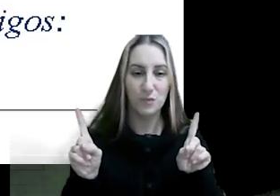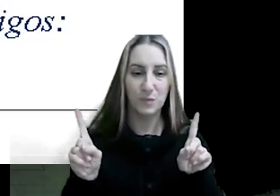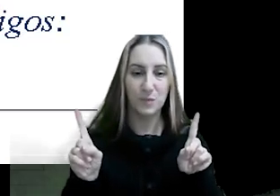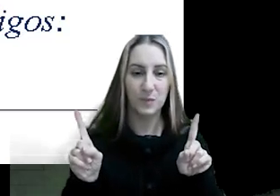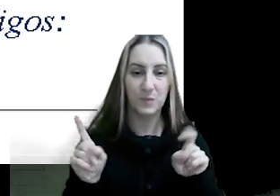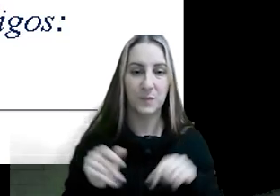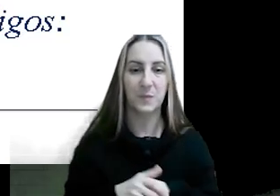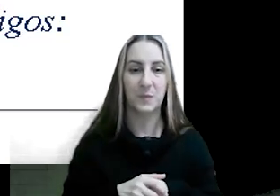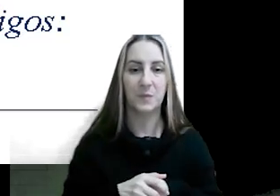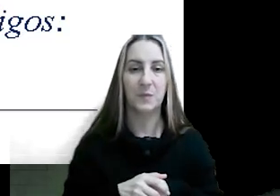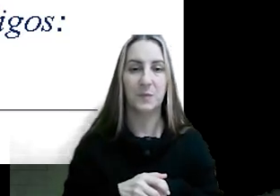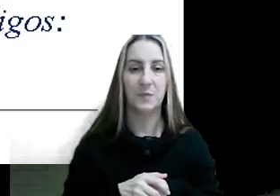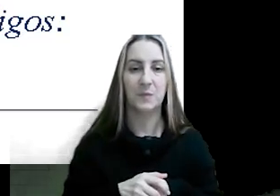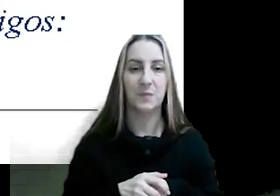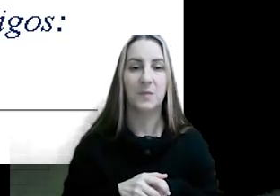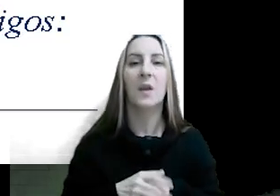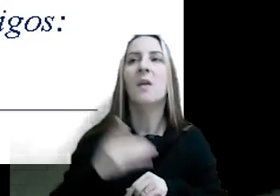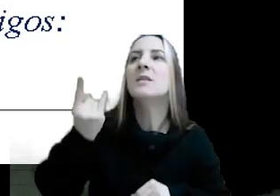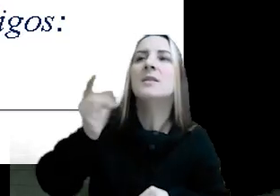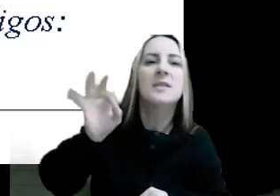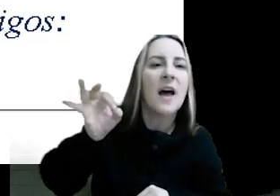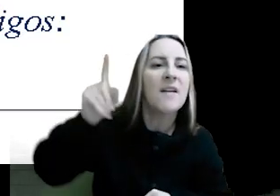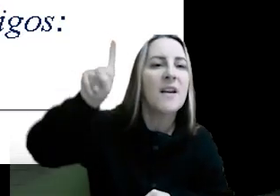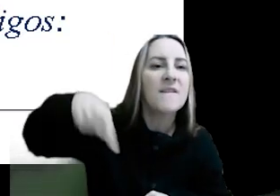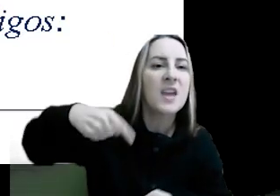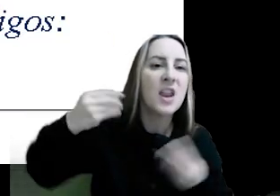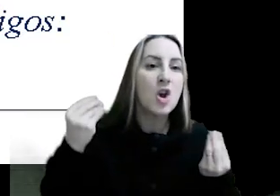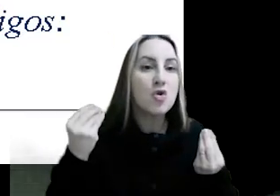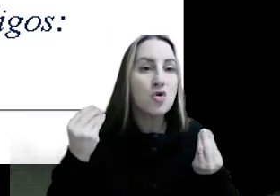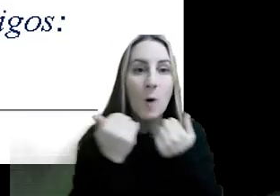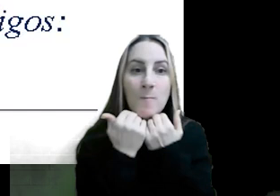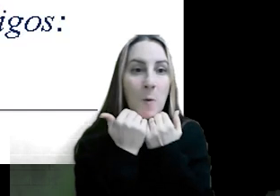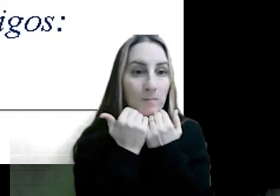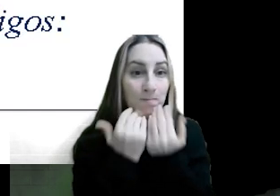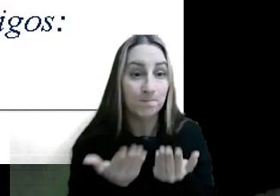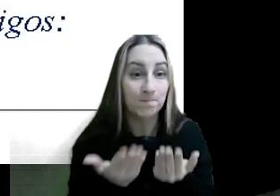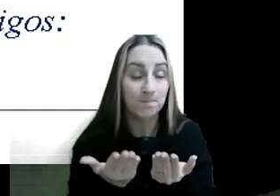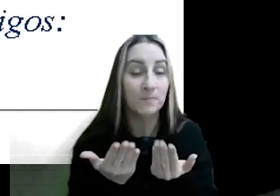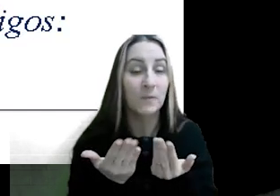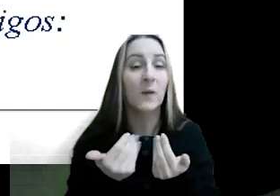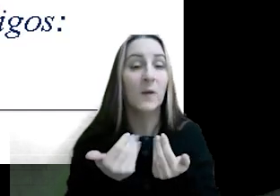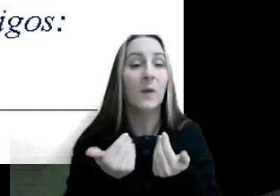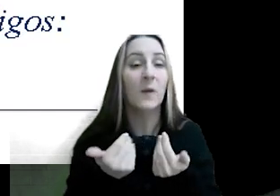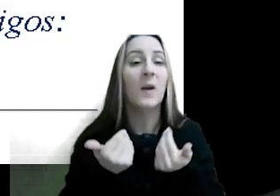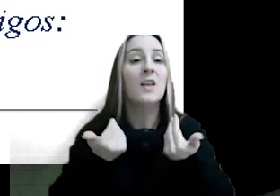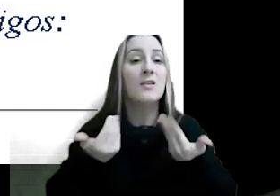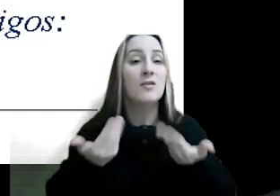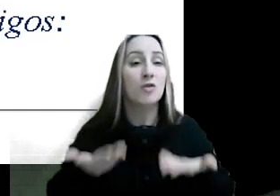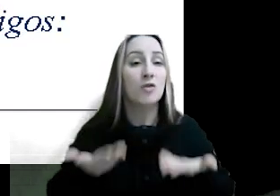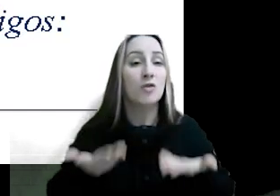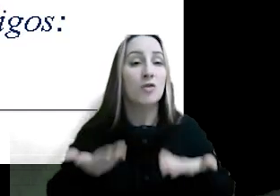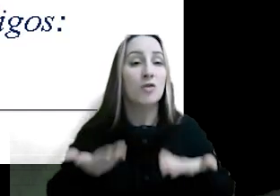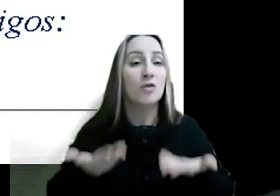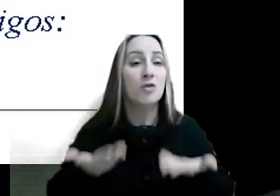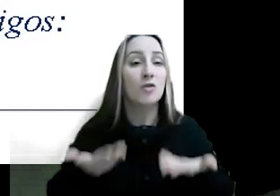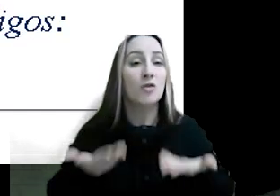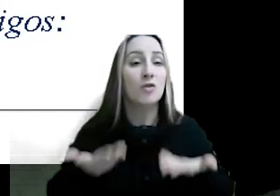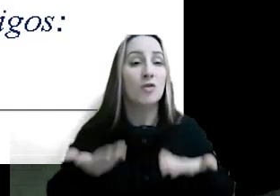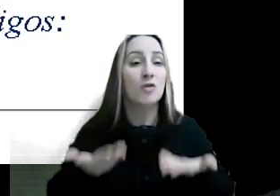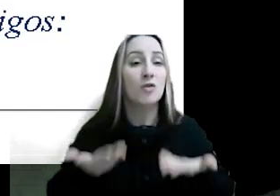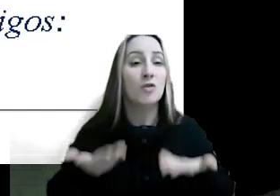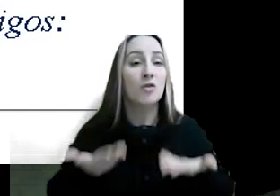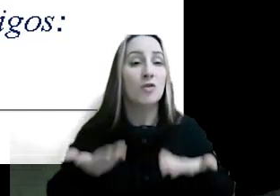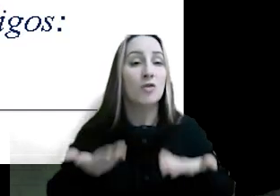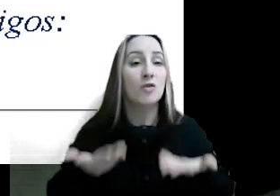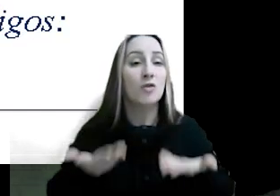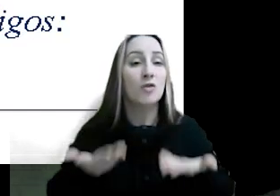digamos, establecido el origen, pero que desde el momento que el contribuyente tenga posesión de ese